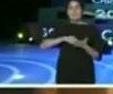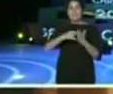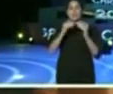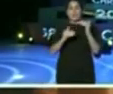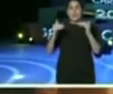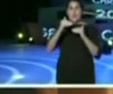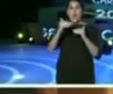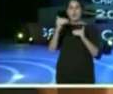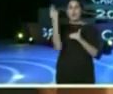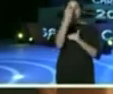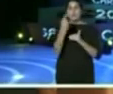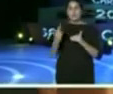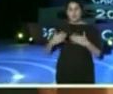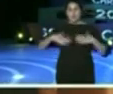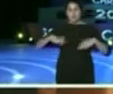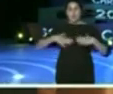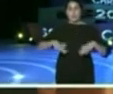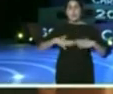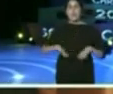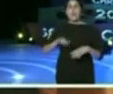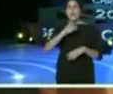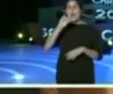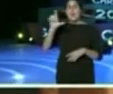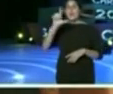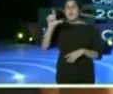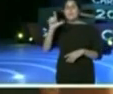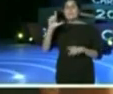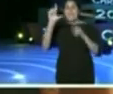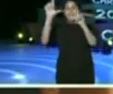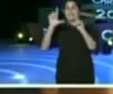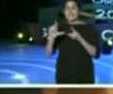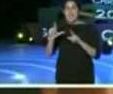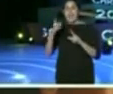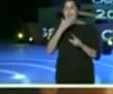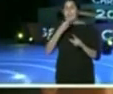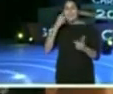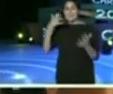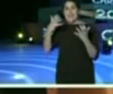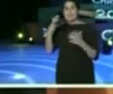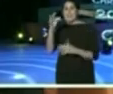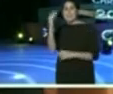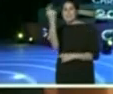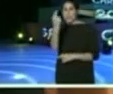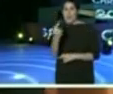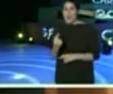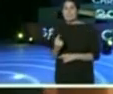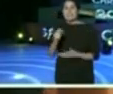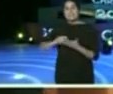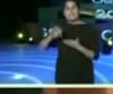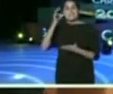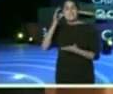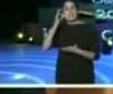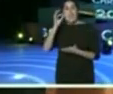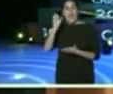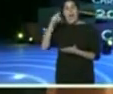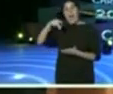en estilismo e indumentaria. Y Juan Luis Fernández Rodríguez, licenciado en Bellas Artes y dibujante. Actuando como secretaria, Rosa María